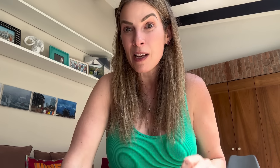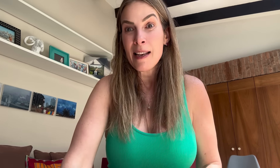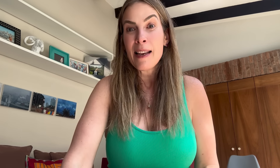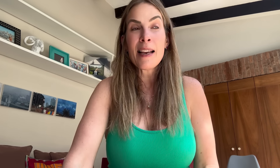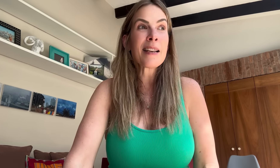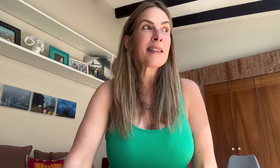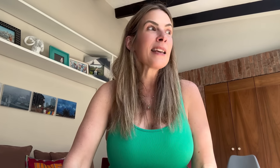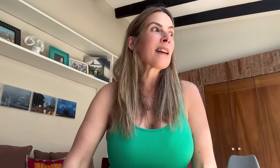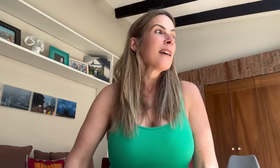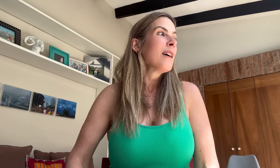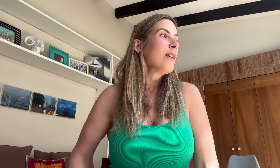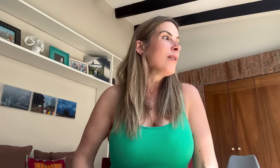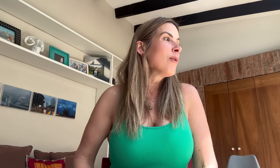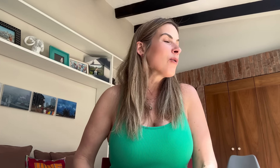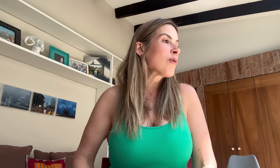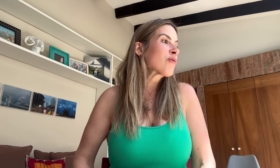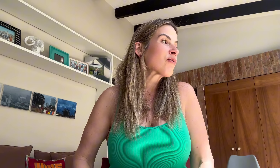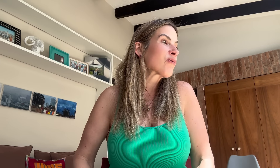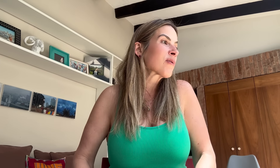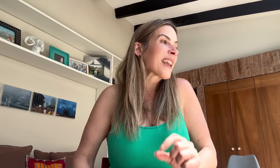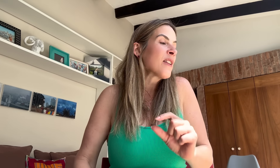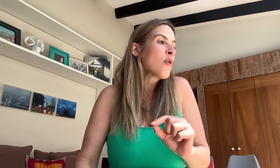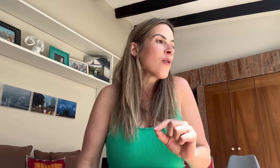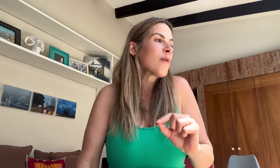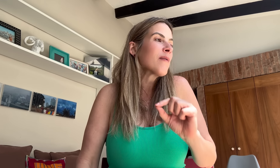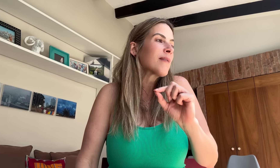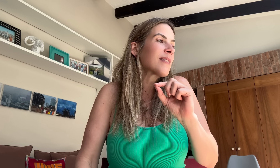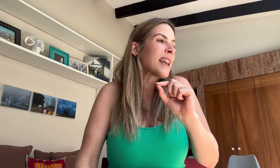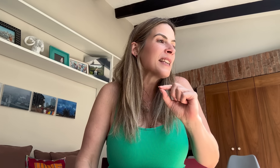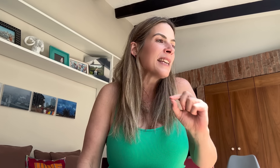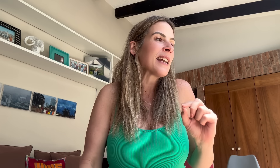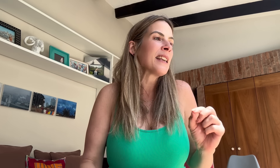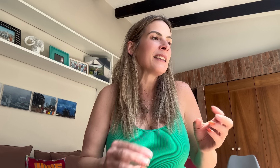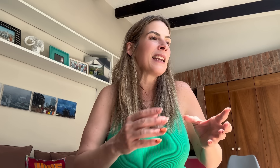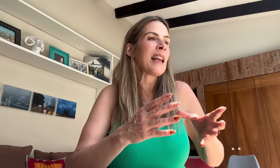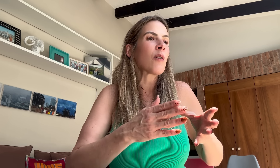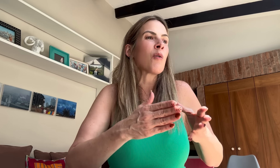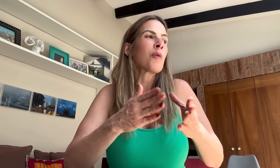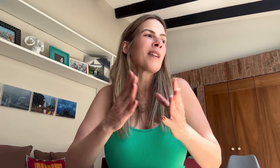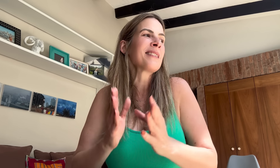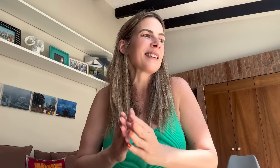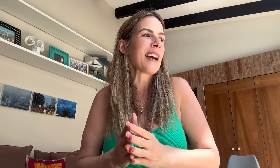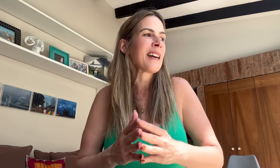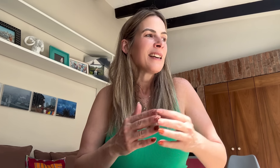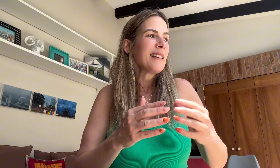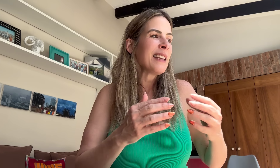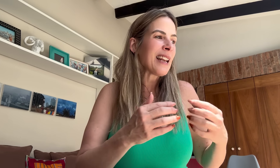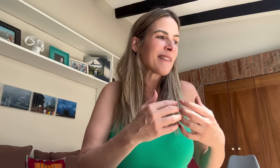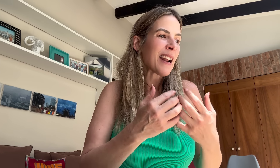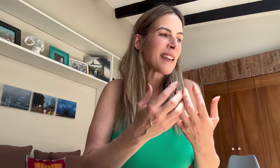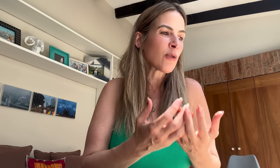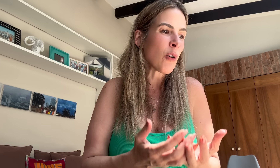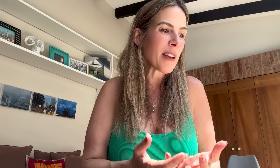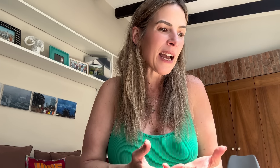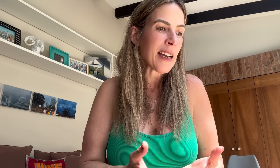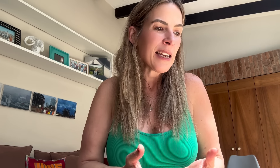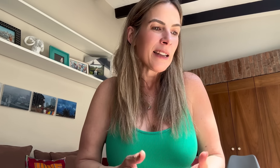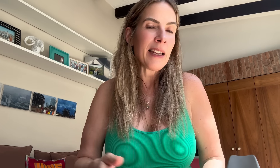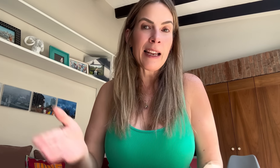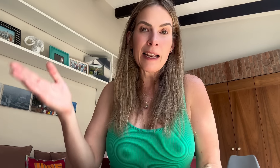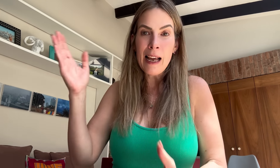equivocados. Es decir, los que no tenían ni la congruencia, ni la